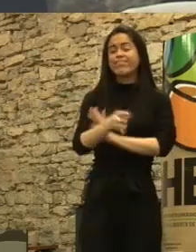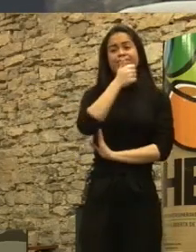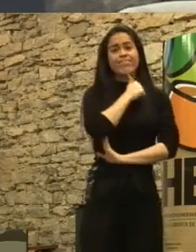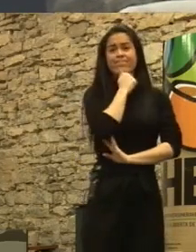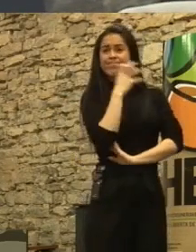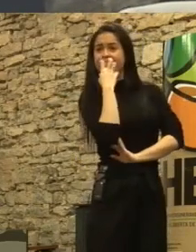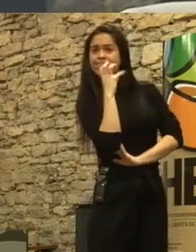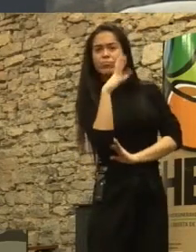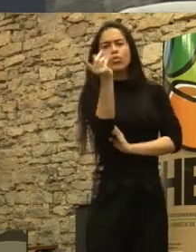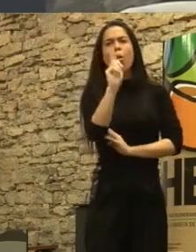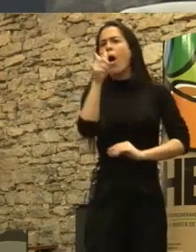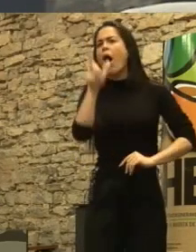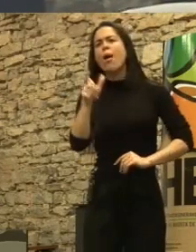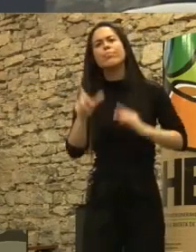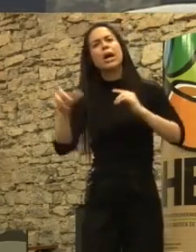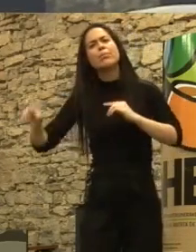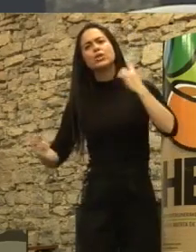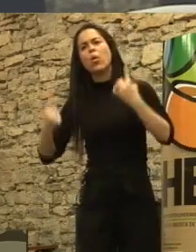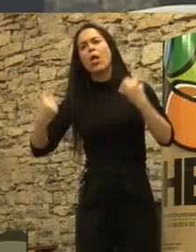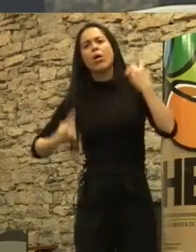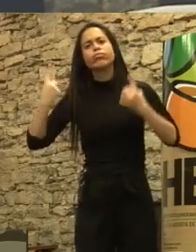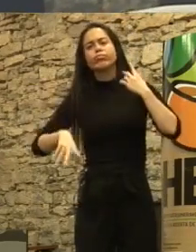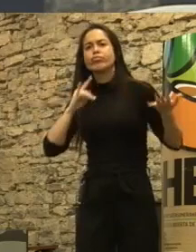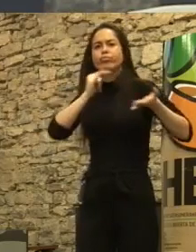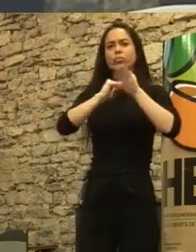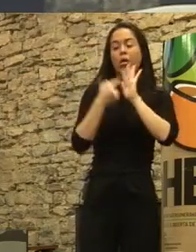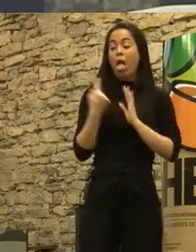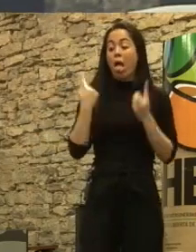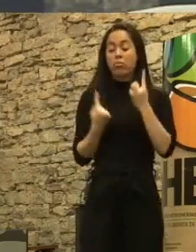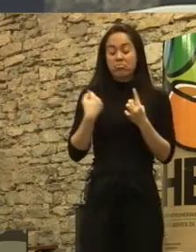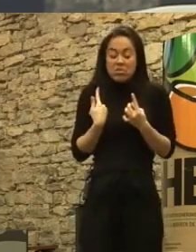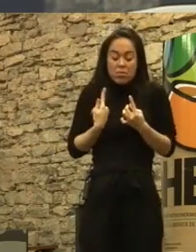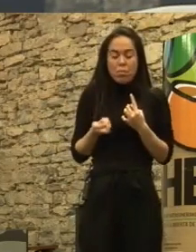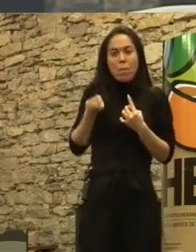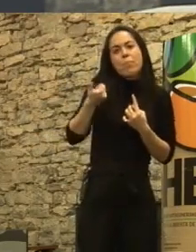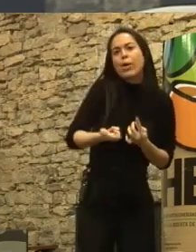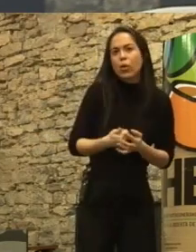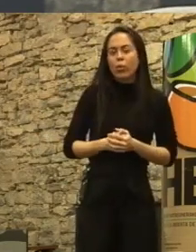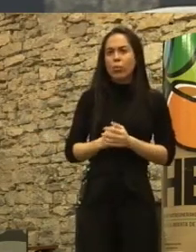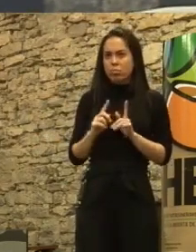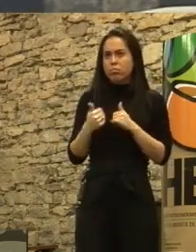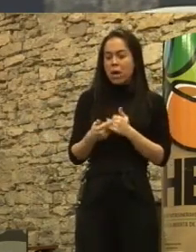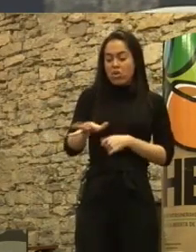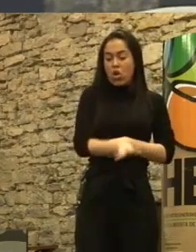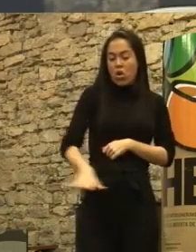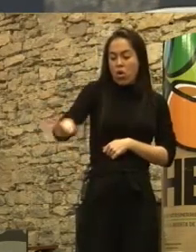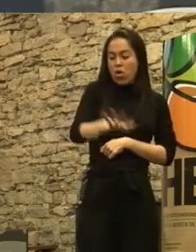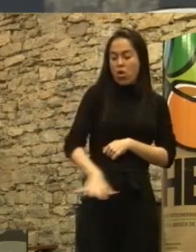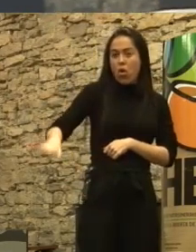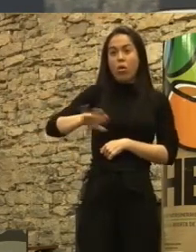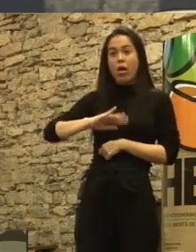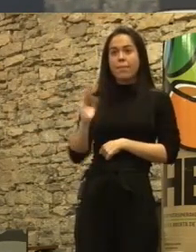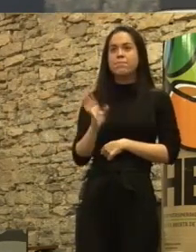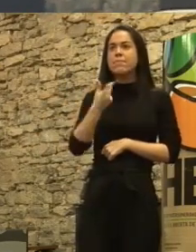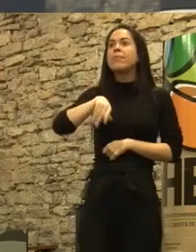marcha soluciones que al inicio han actuado de forma pequeña o local, pero luego han demostrado tener una capacidad innovadora de